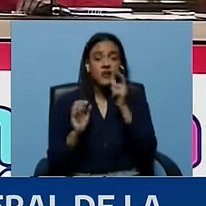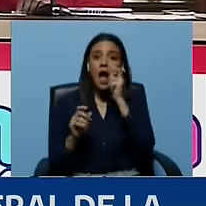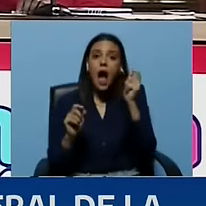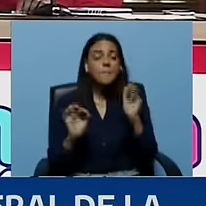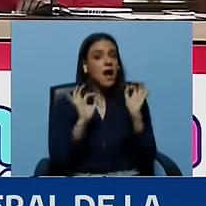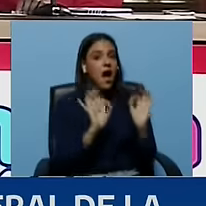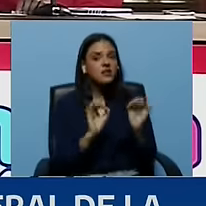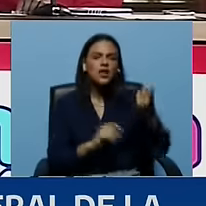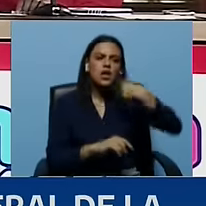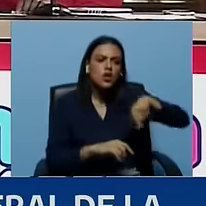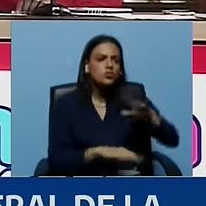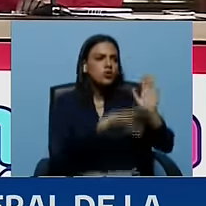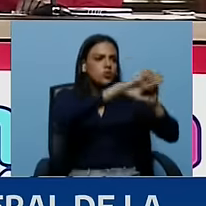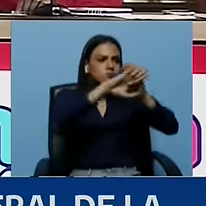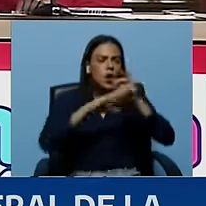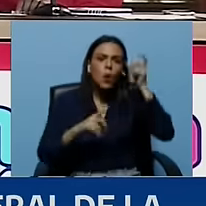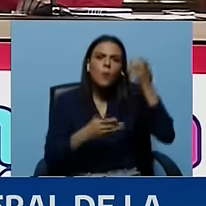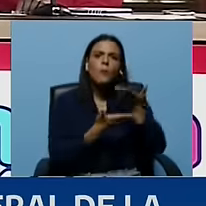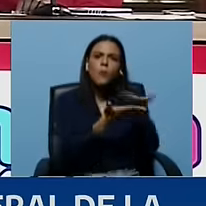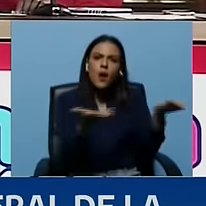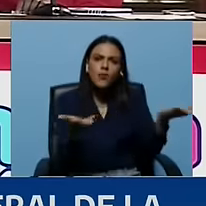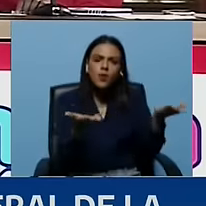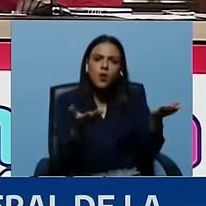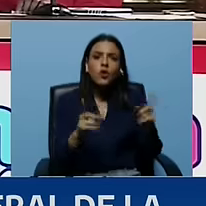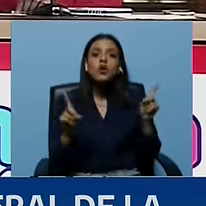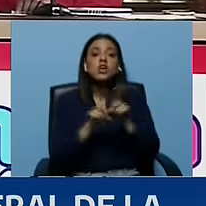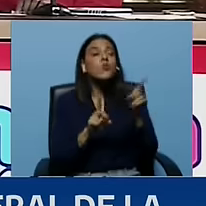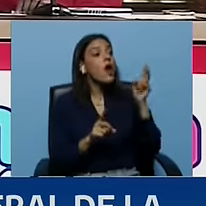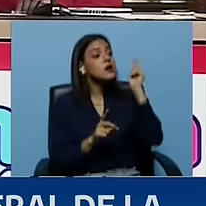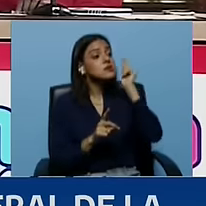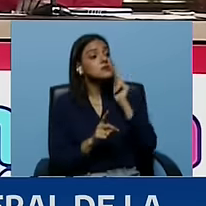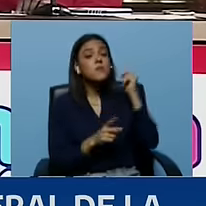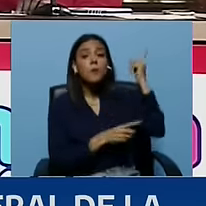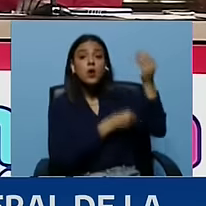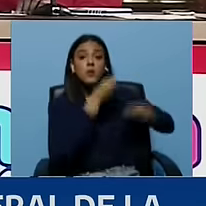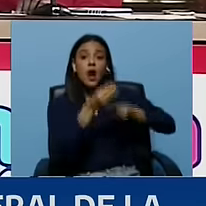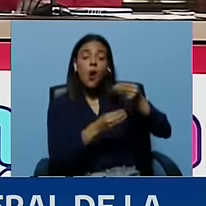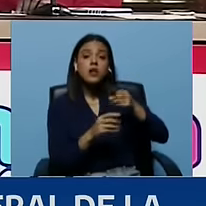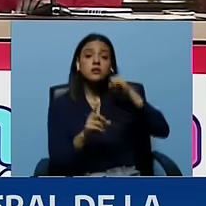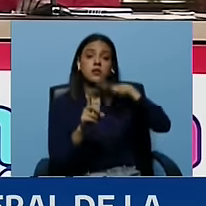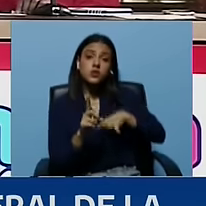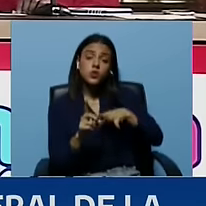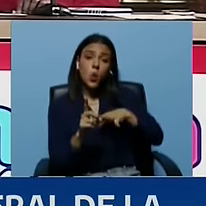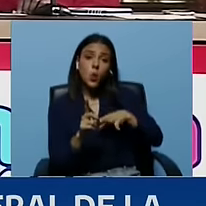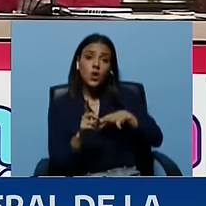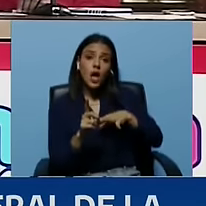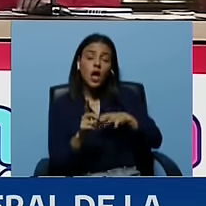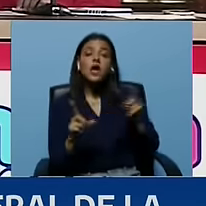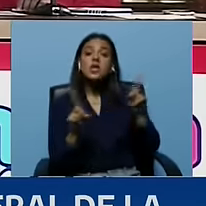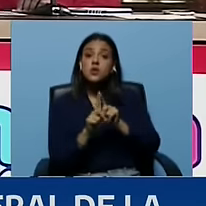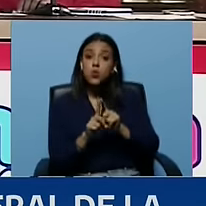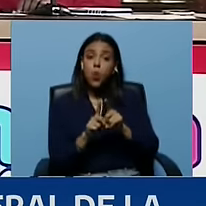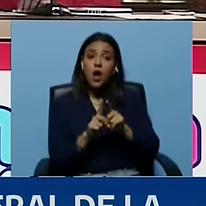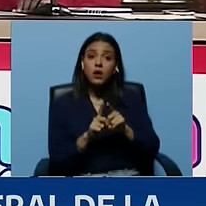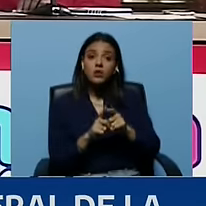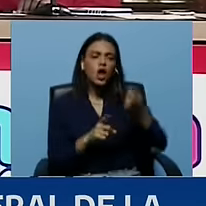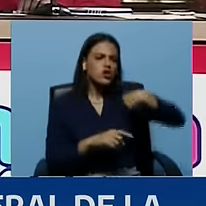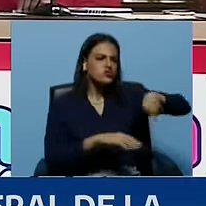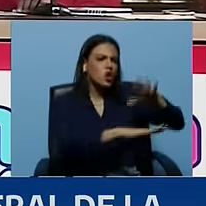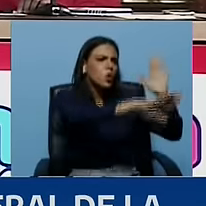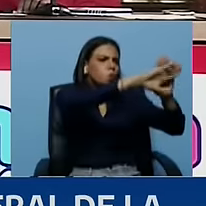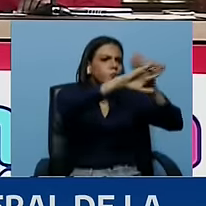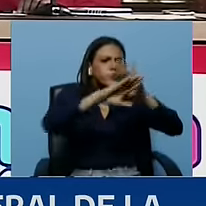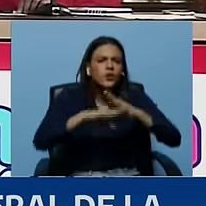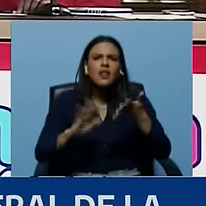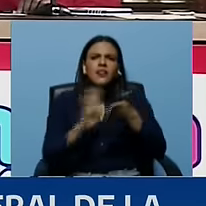convocamos al pueblo, como diría Simón Bolívar, de Simón Rodríguez, convocamos al pueblo para